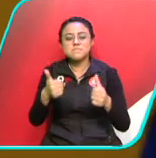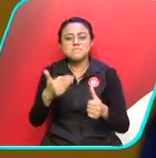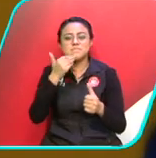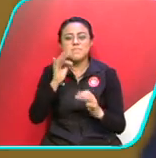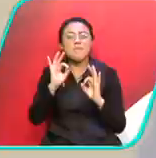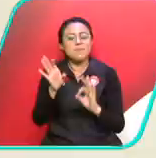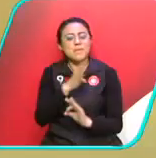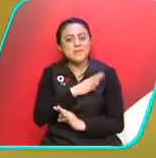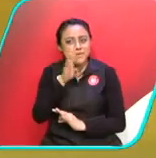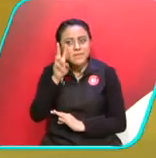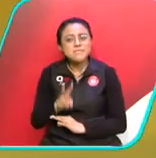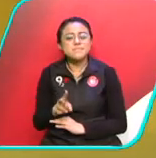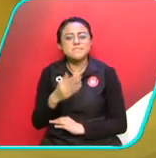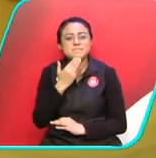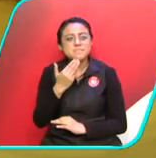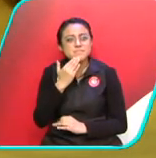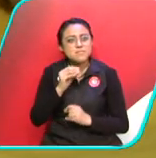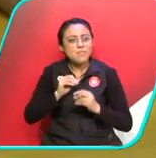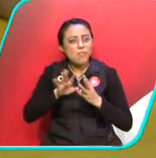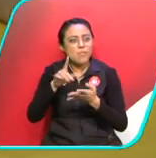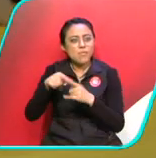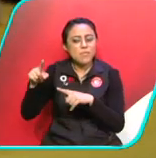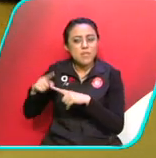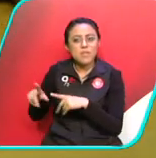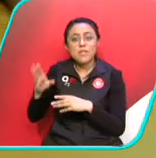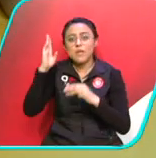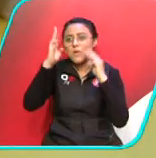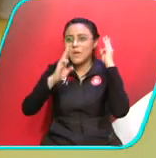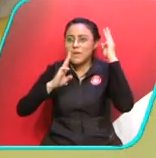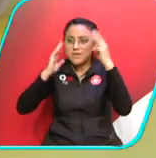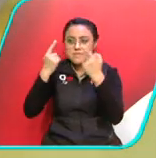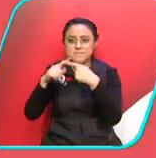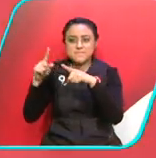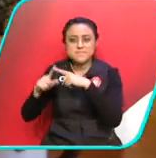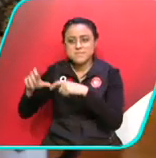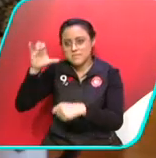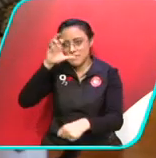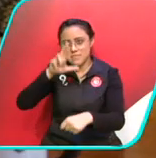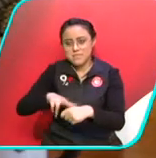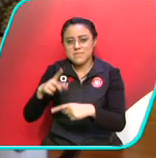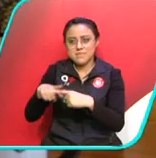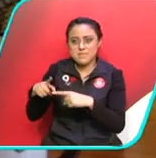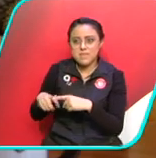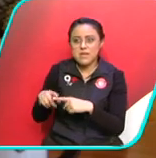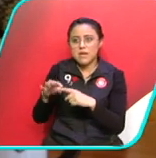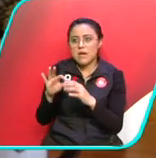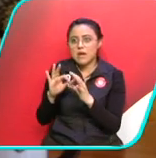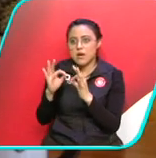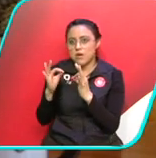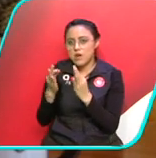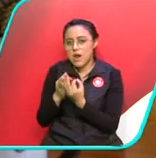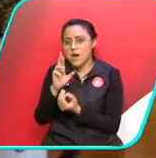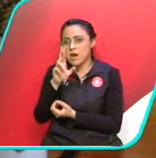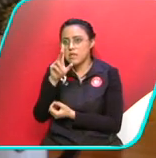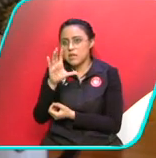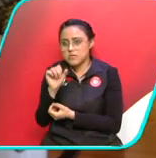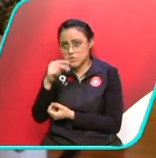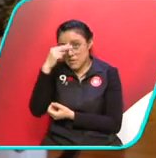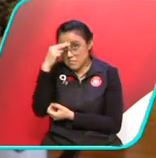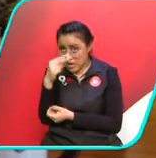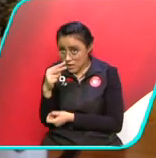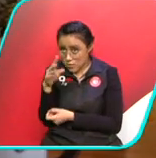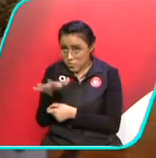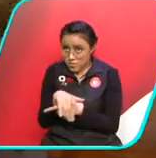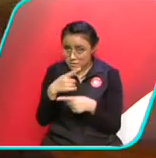auténtica y su obra ha sido expuesta en diversos museos y eventos culturales. Hay pedacitos o retacitos de México